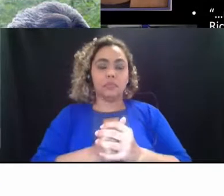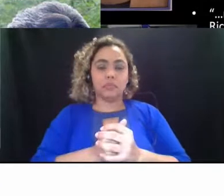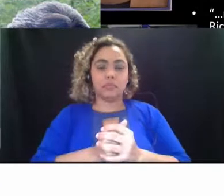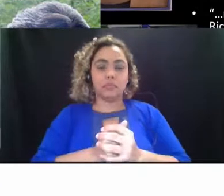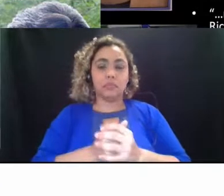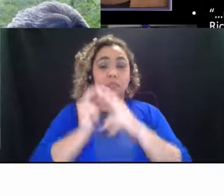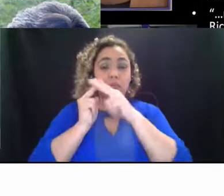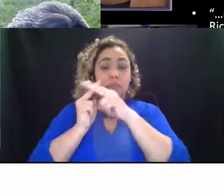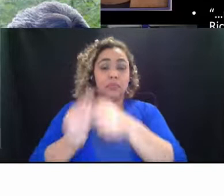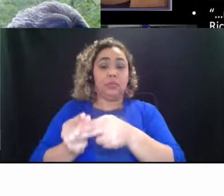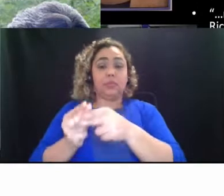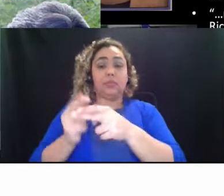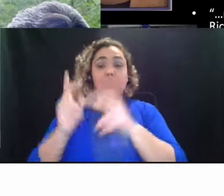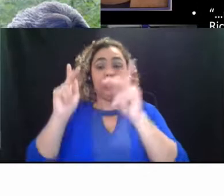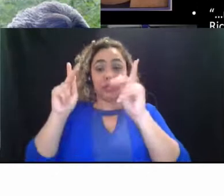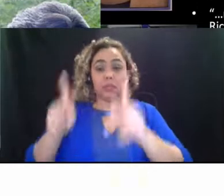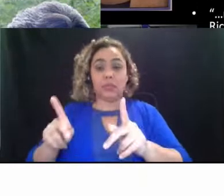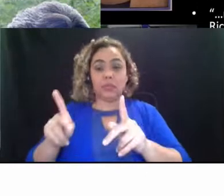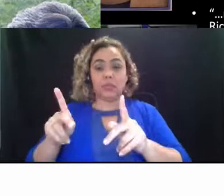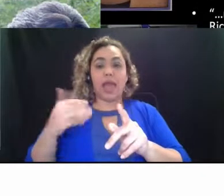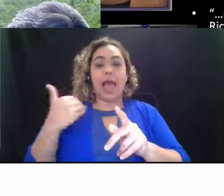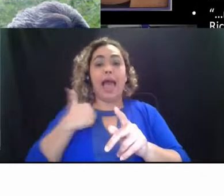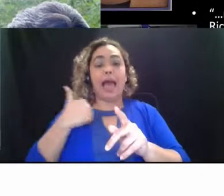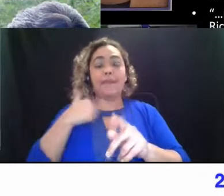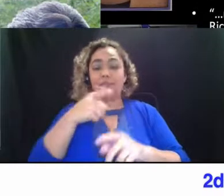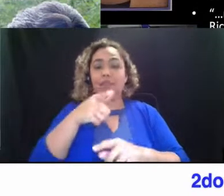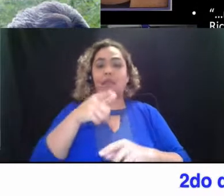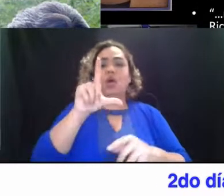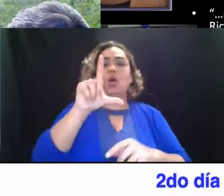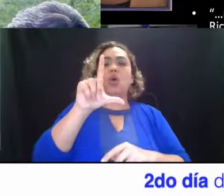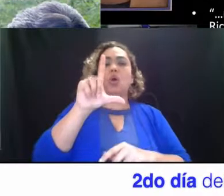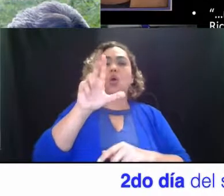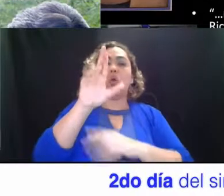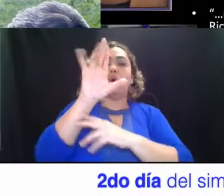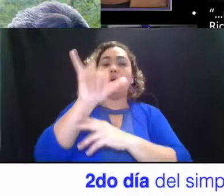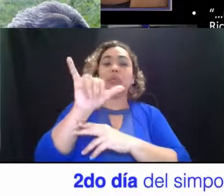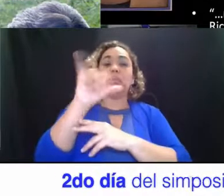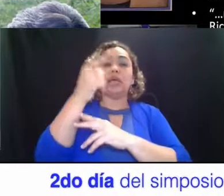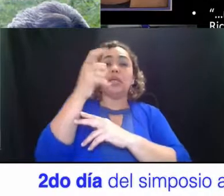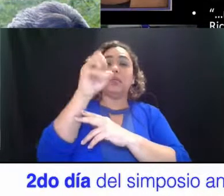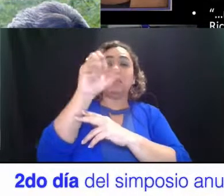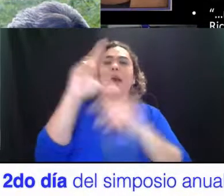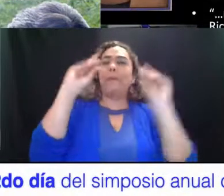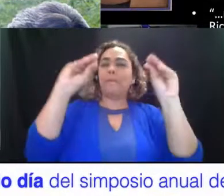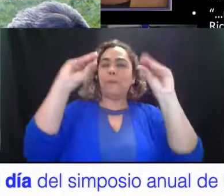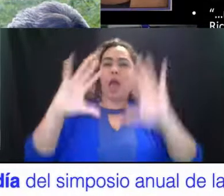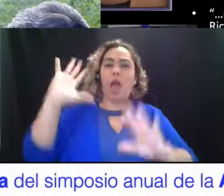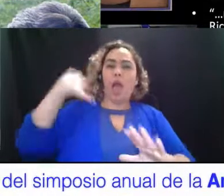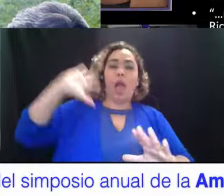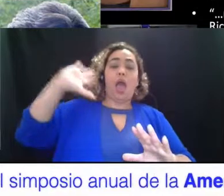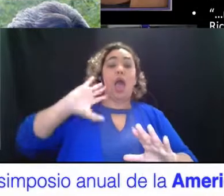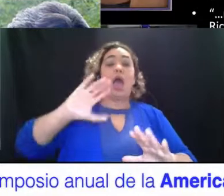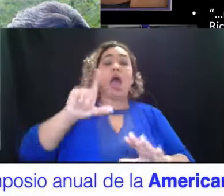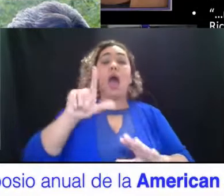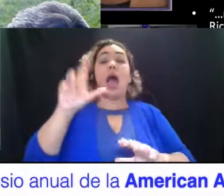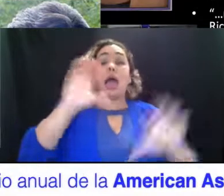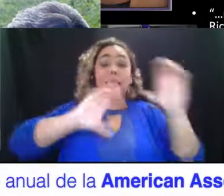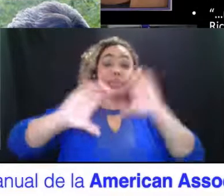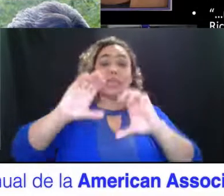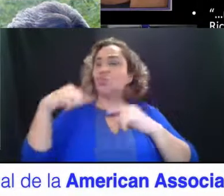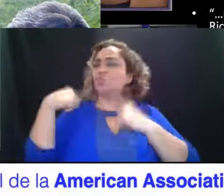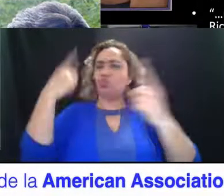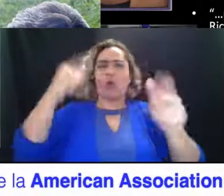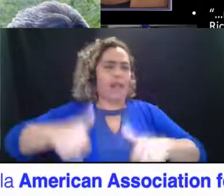nombra el premio, ¿verdad? El premio lleva el nombre de la maestra Lucy Gaspar, quien fue maestra de ciencia de toda la